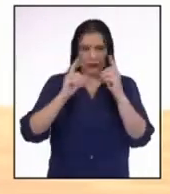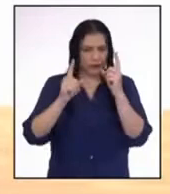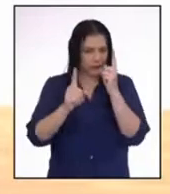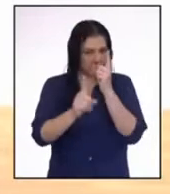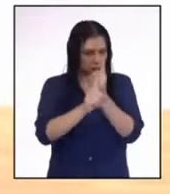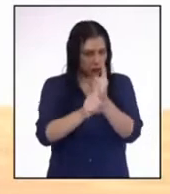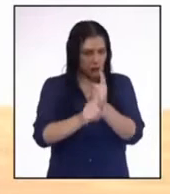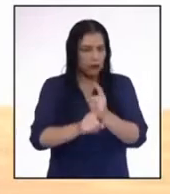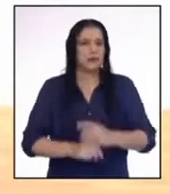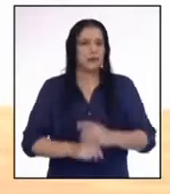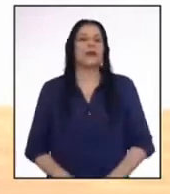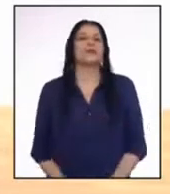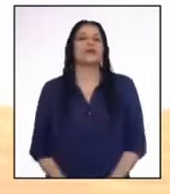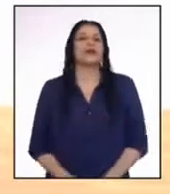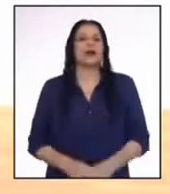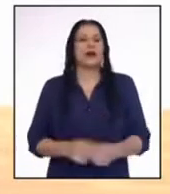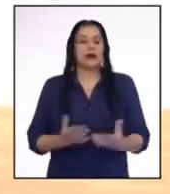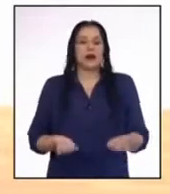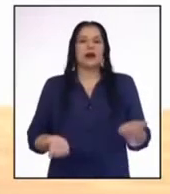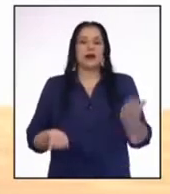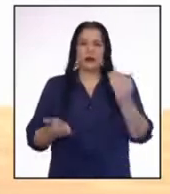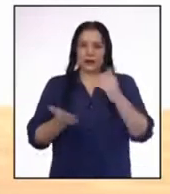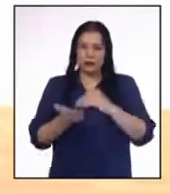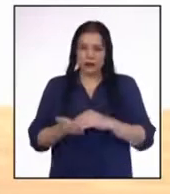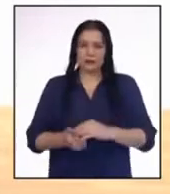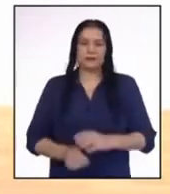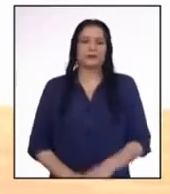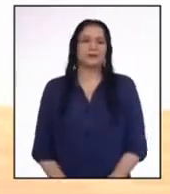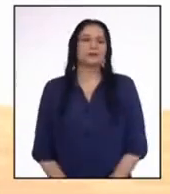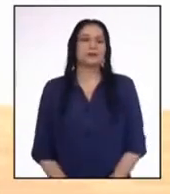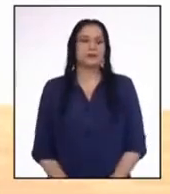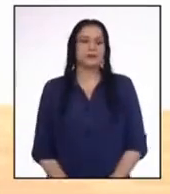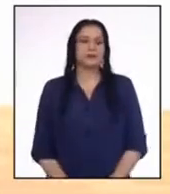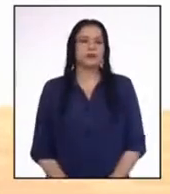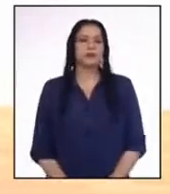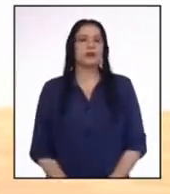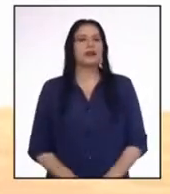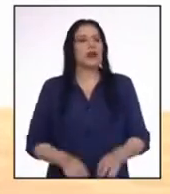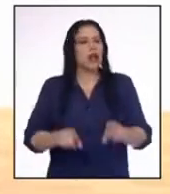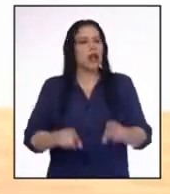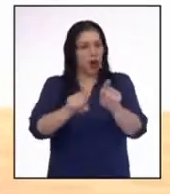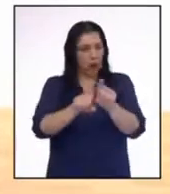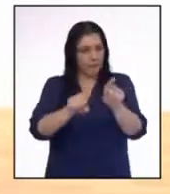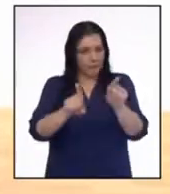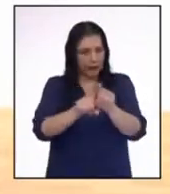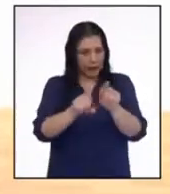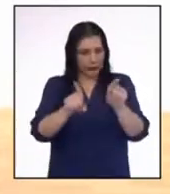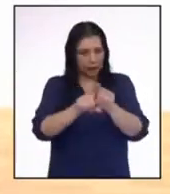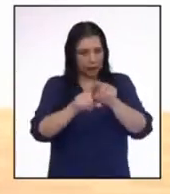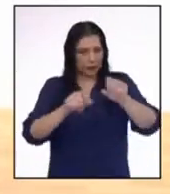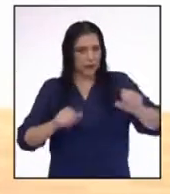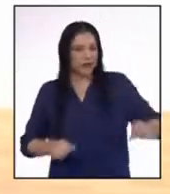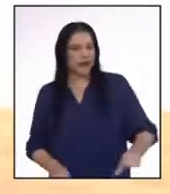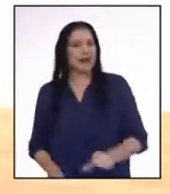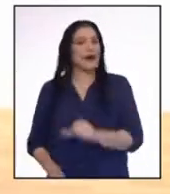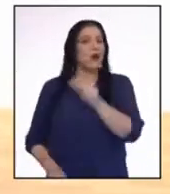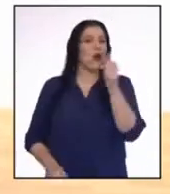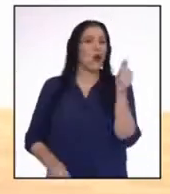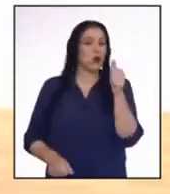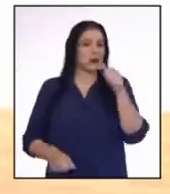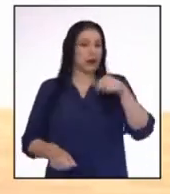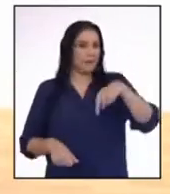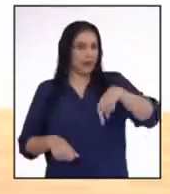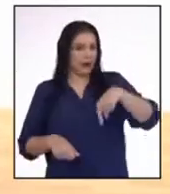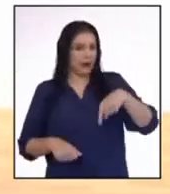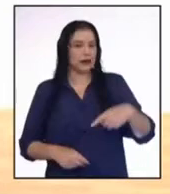Exacto. Regresamos y hacemos lo mismo con la otra pierna.